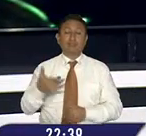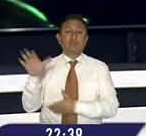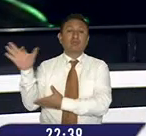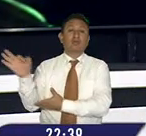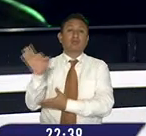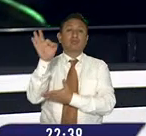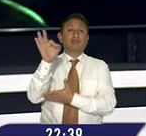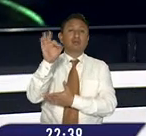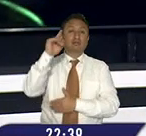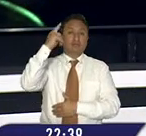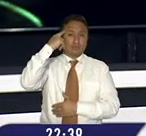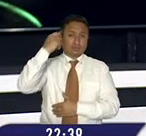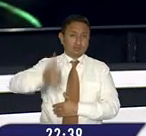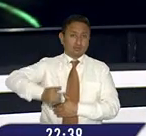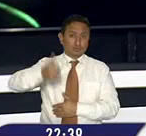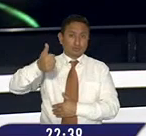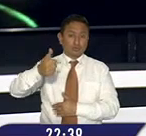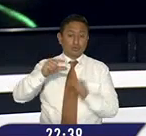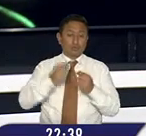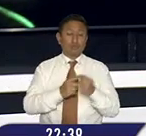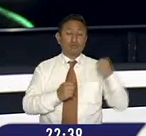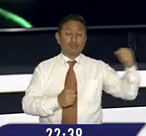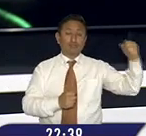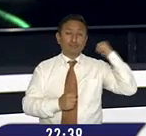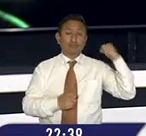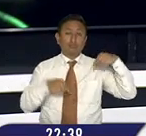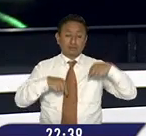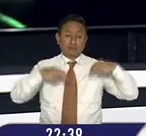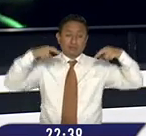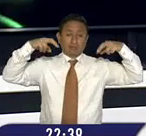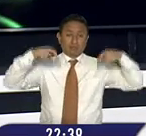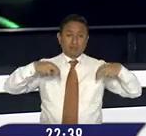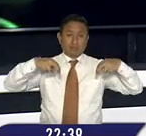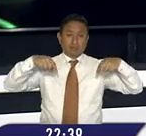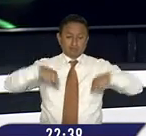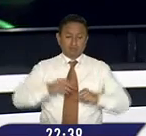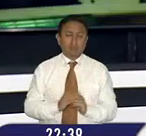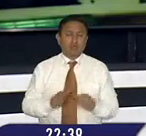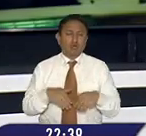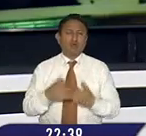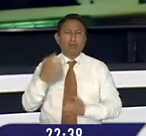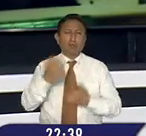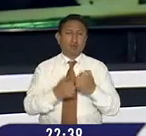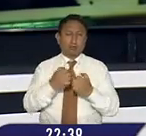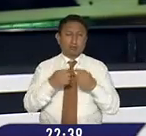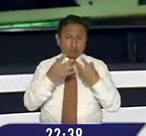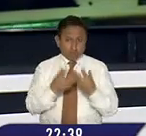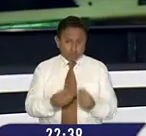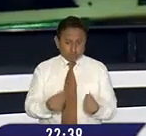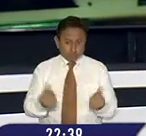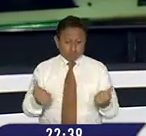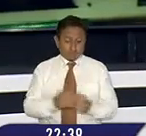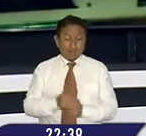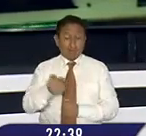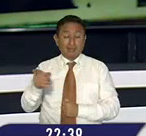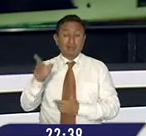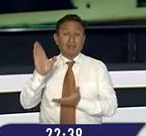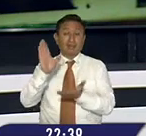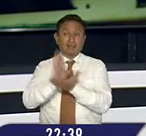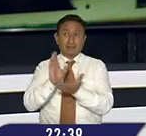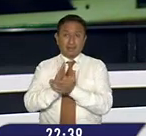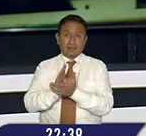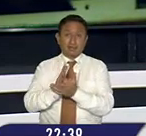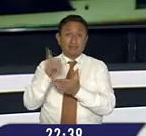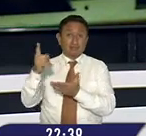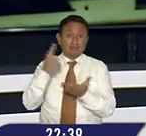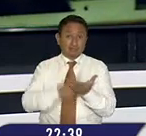Representantes del Ejecutivo y sindicalistas se sientan por primera vez para buscar salidas a los problemas del Instituto Ecuatoriano de Seguridad